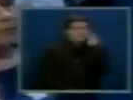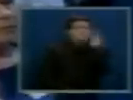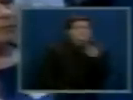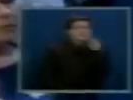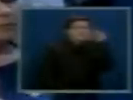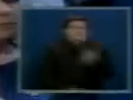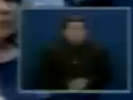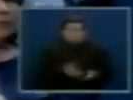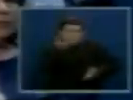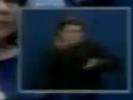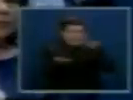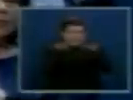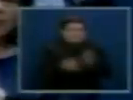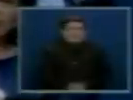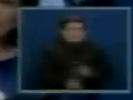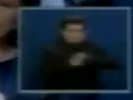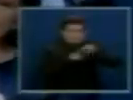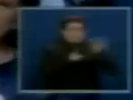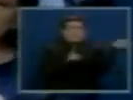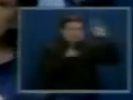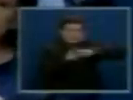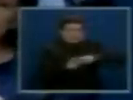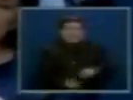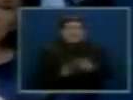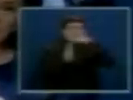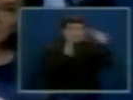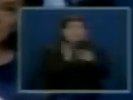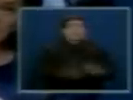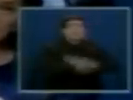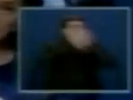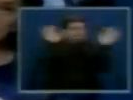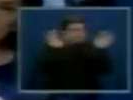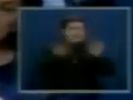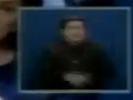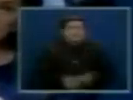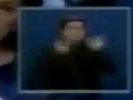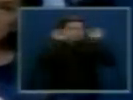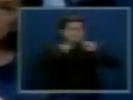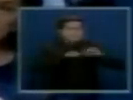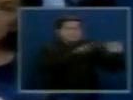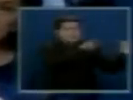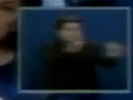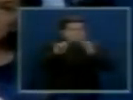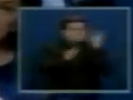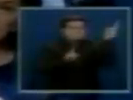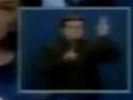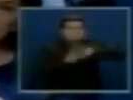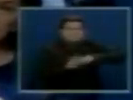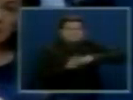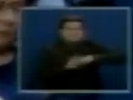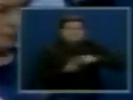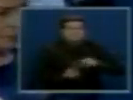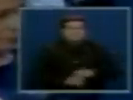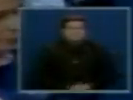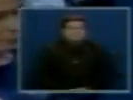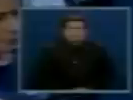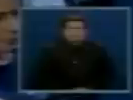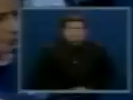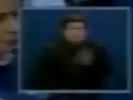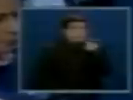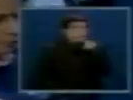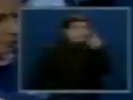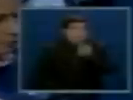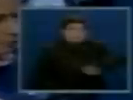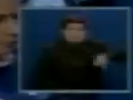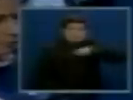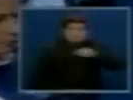equilibrio y pragmatismo, y que se traduzca en reglas claras que puedan ser uniformemente aplicadas. Tal y como lo señalamos en